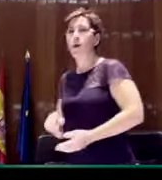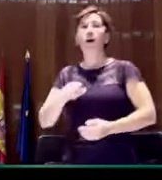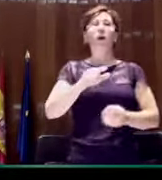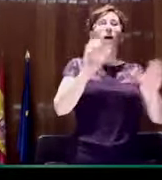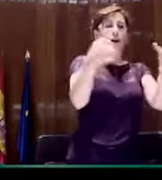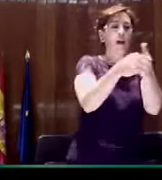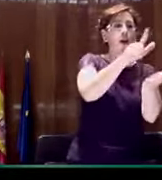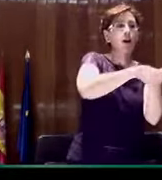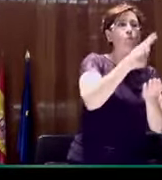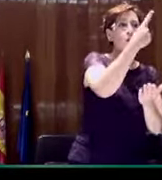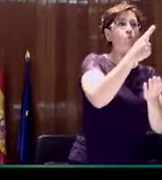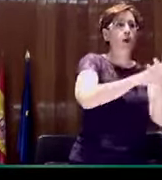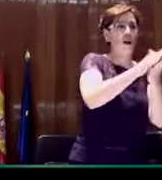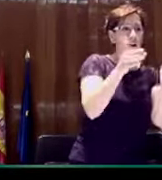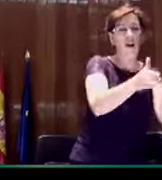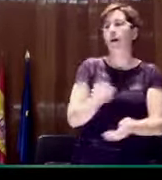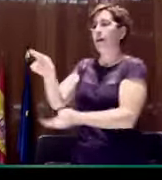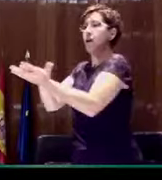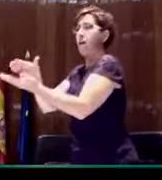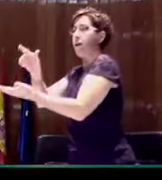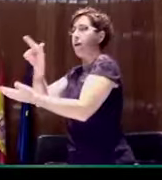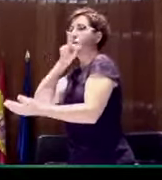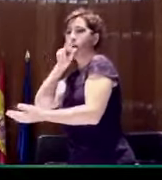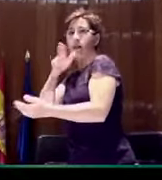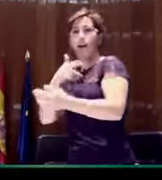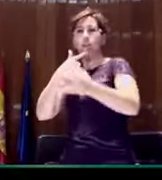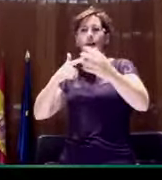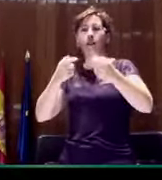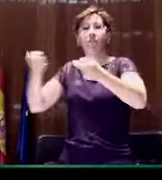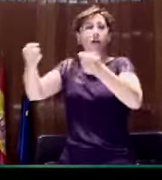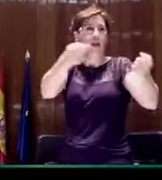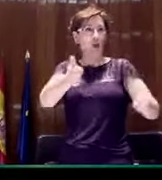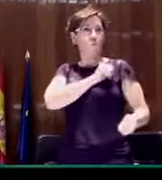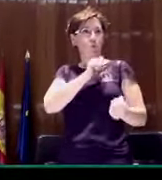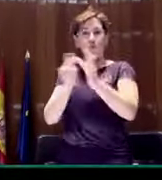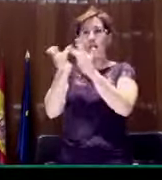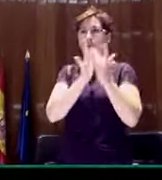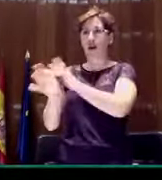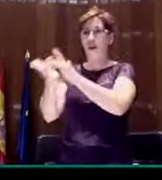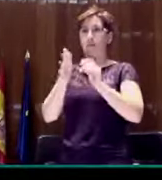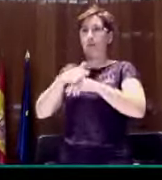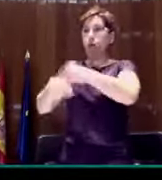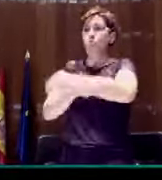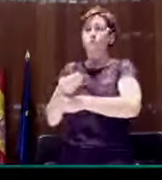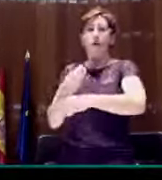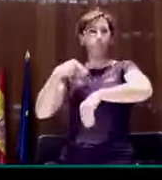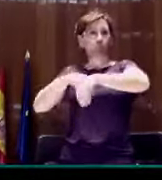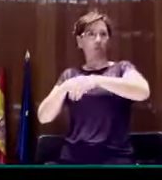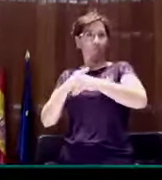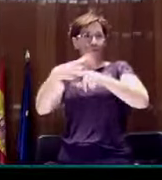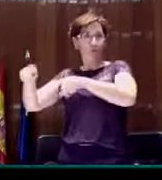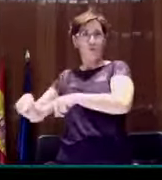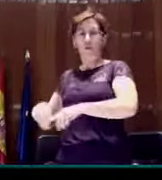los proyectos puede ser enseñar a los demás niños que aprendan la lengua de signos. Y no quiero extenderme más, quiero terminar con los